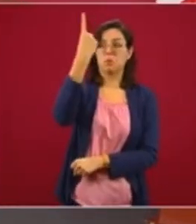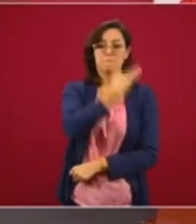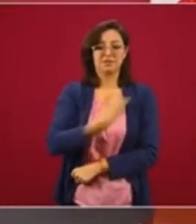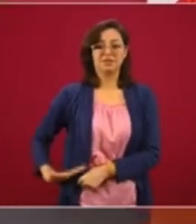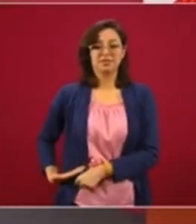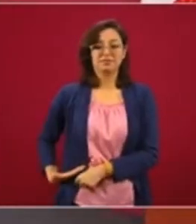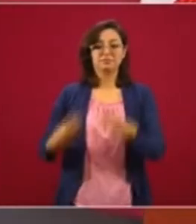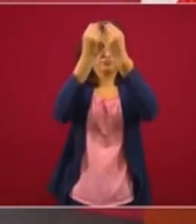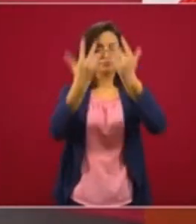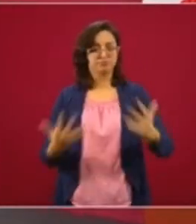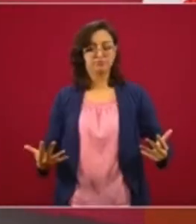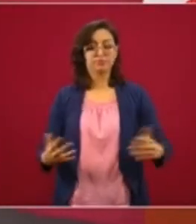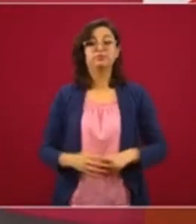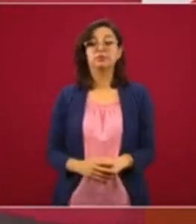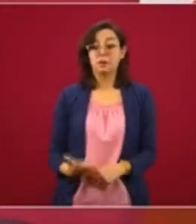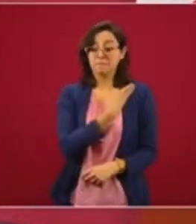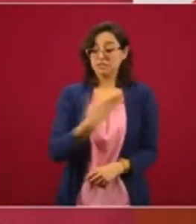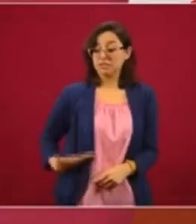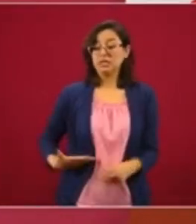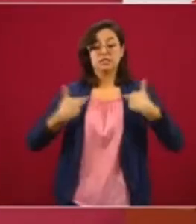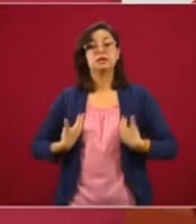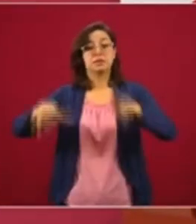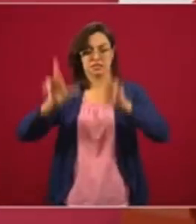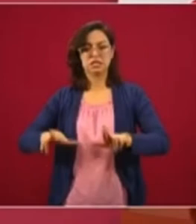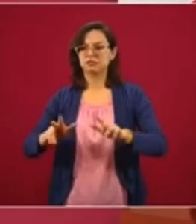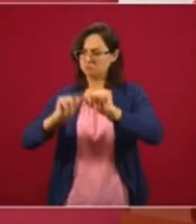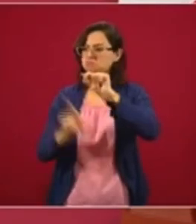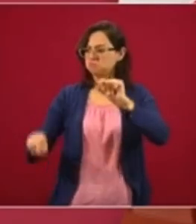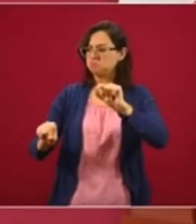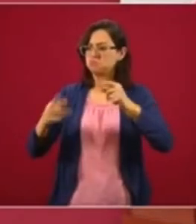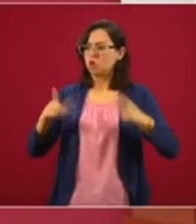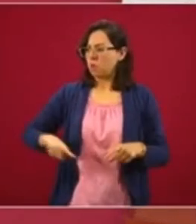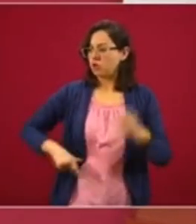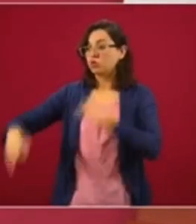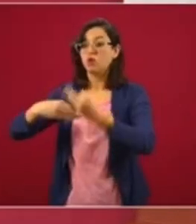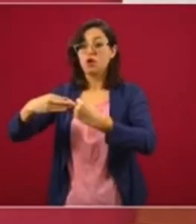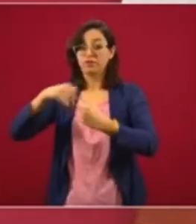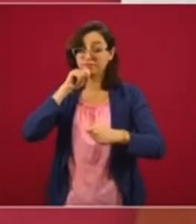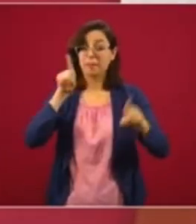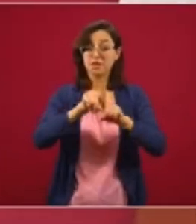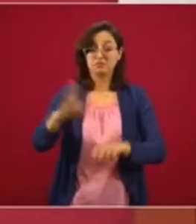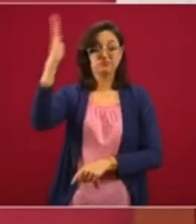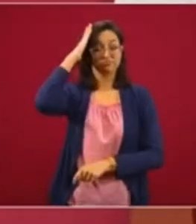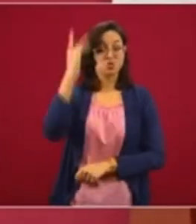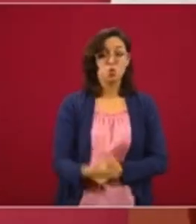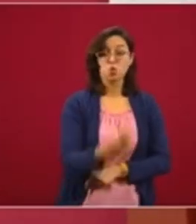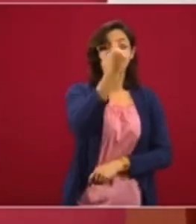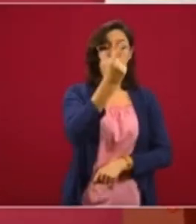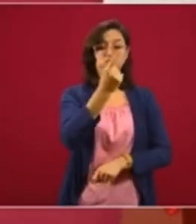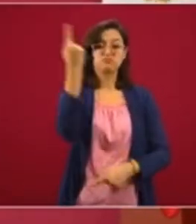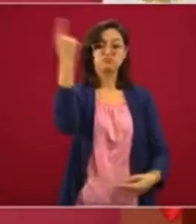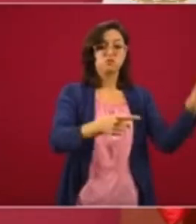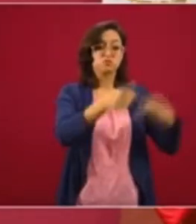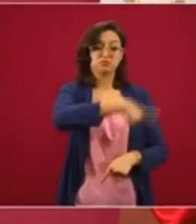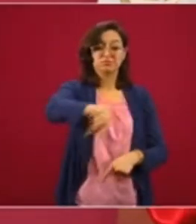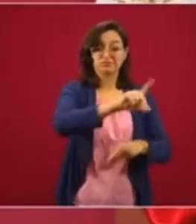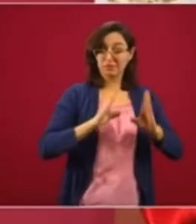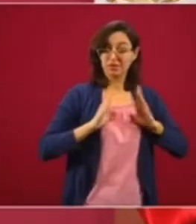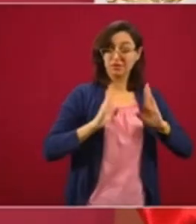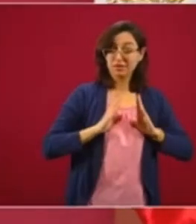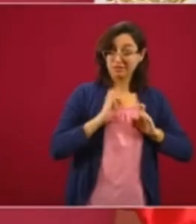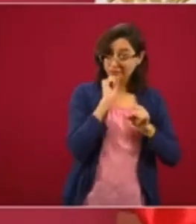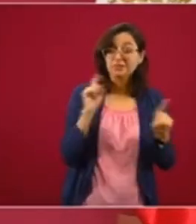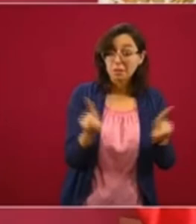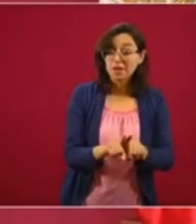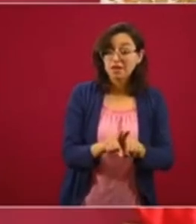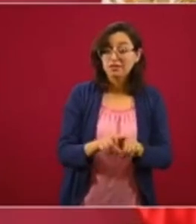de ser el representante del Estado mexicano, es el comandante de las Fuerzas Armadas. Entonces, mucho depende